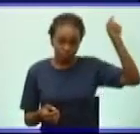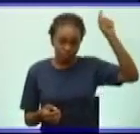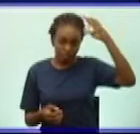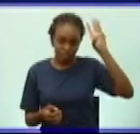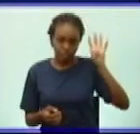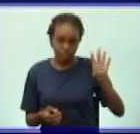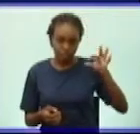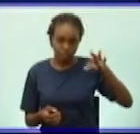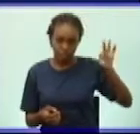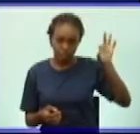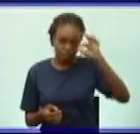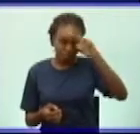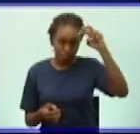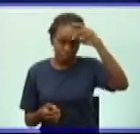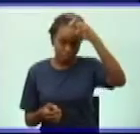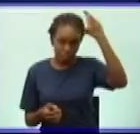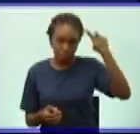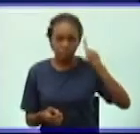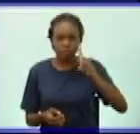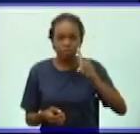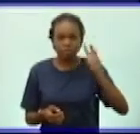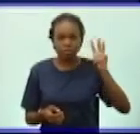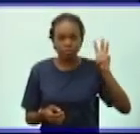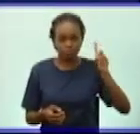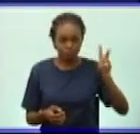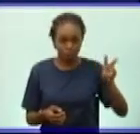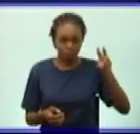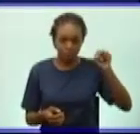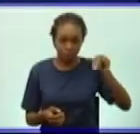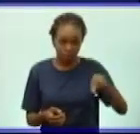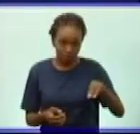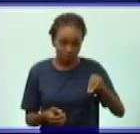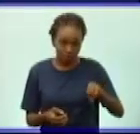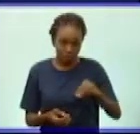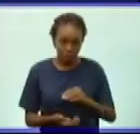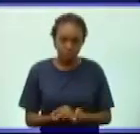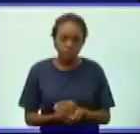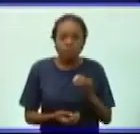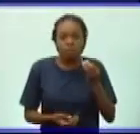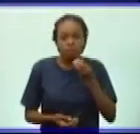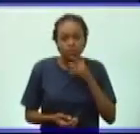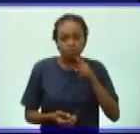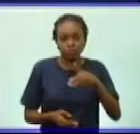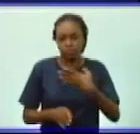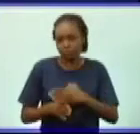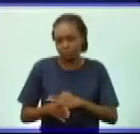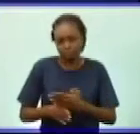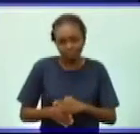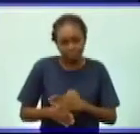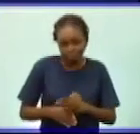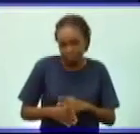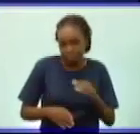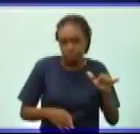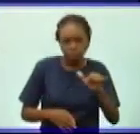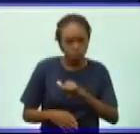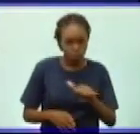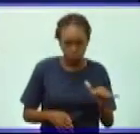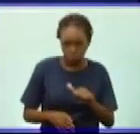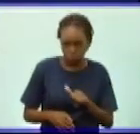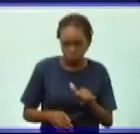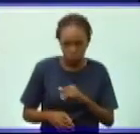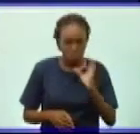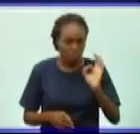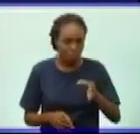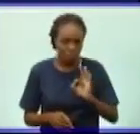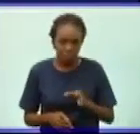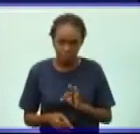habíamos determinado que era de 12 metros. Puede ser que los valores de ustedes sean diferentes, pero igual es el mismo procedimiento.